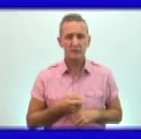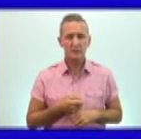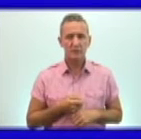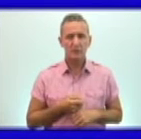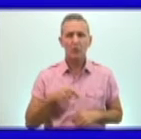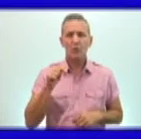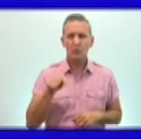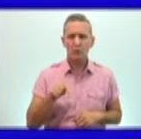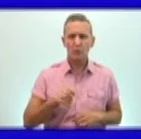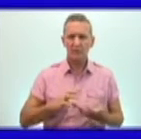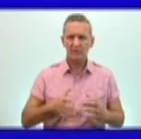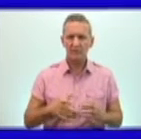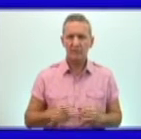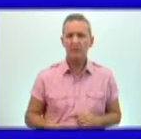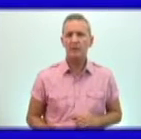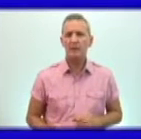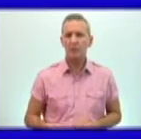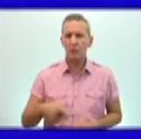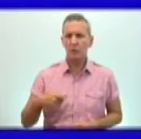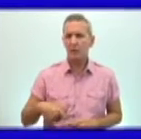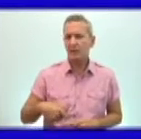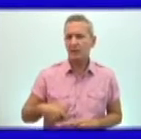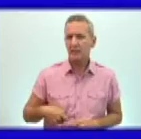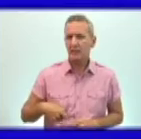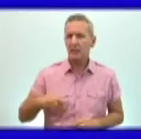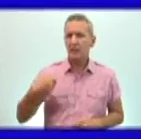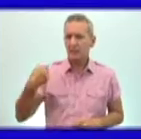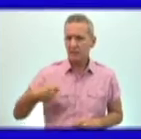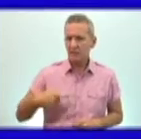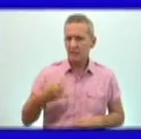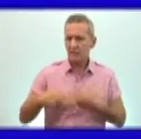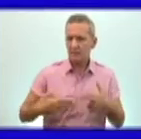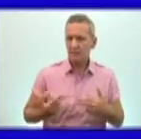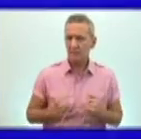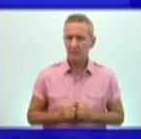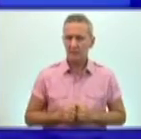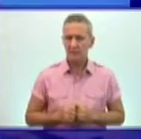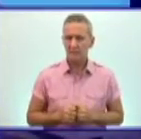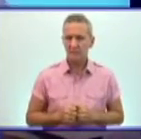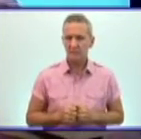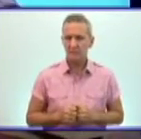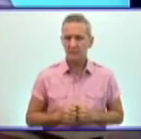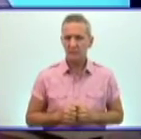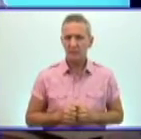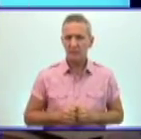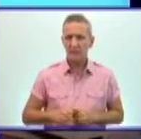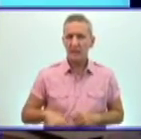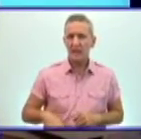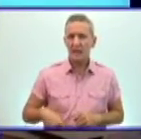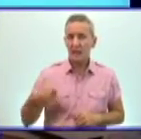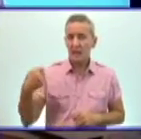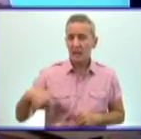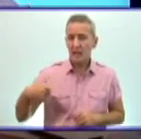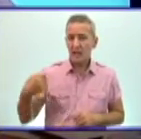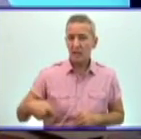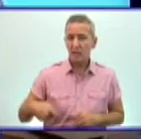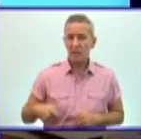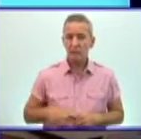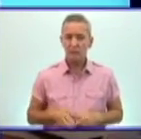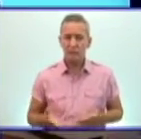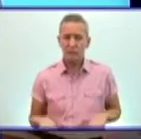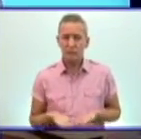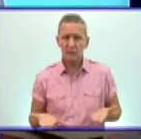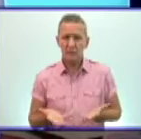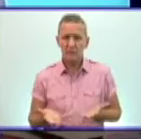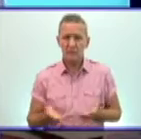justicia. Todos tenemos un compromiso con la justicia, pero la justicia tiene que ser sobre la base de ese proceso histórico, de